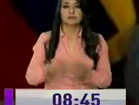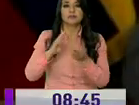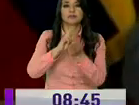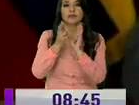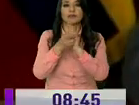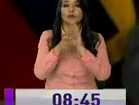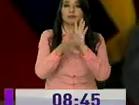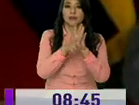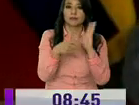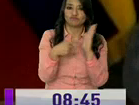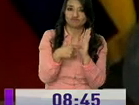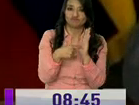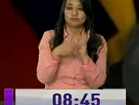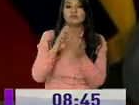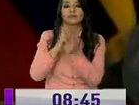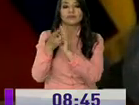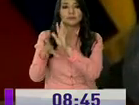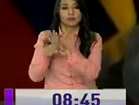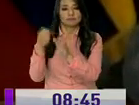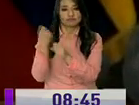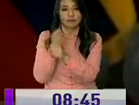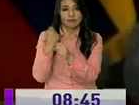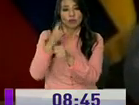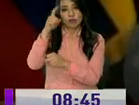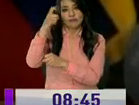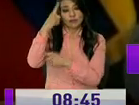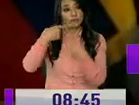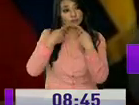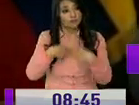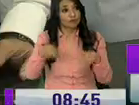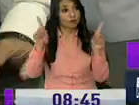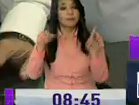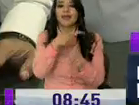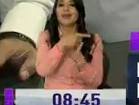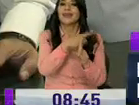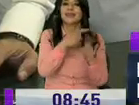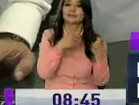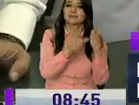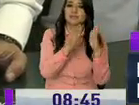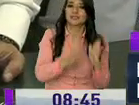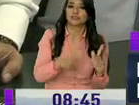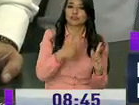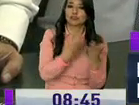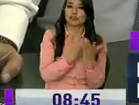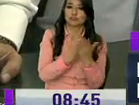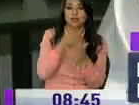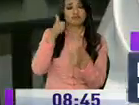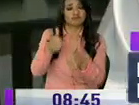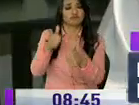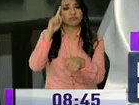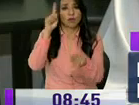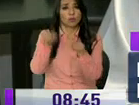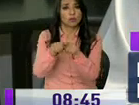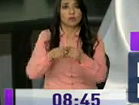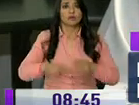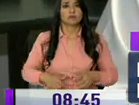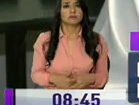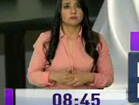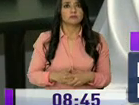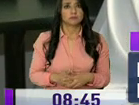en materia tributaria anunciadas por parte del gobierno, el exministro de Economía y Finanzas, Mauricio Pozzo. Inclusive